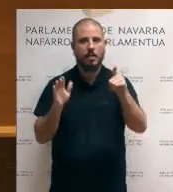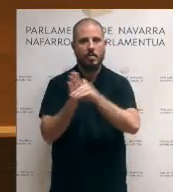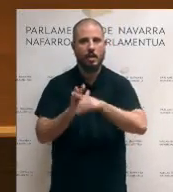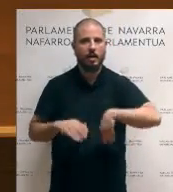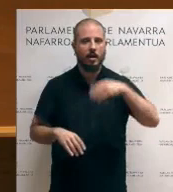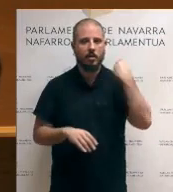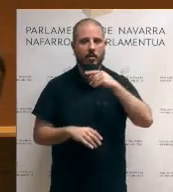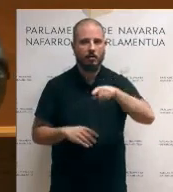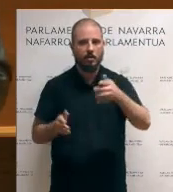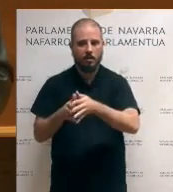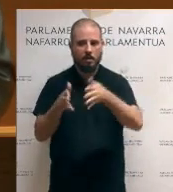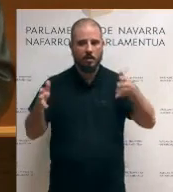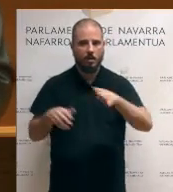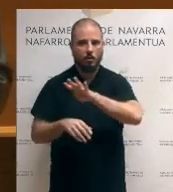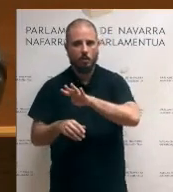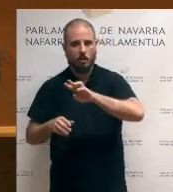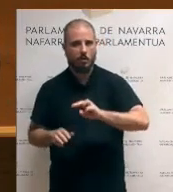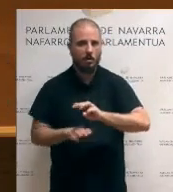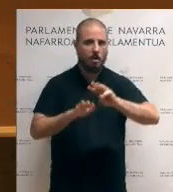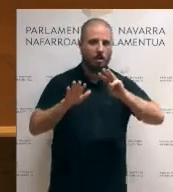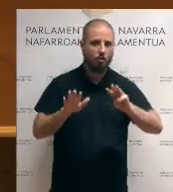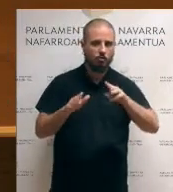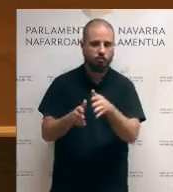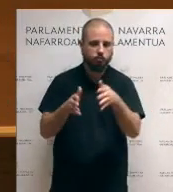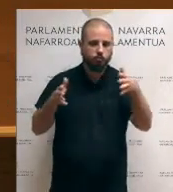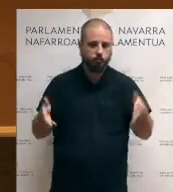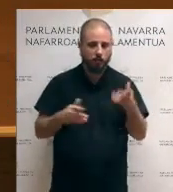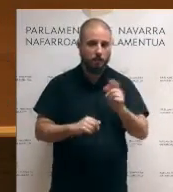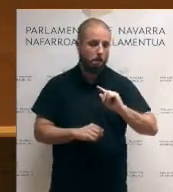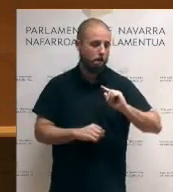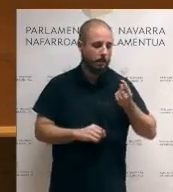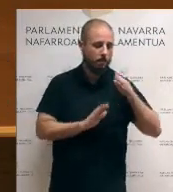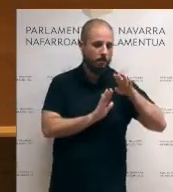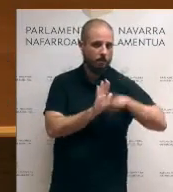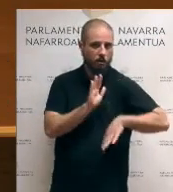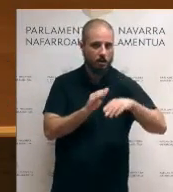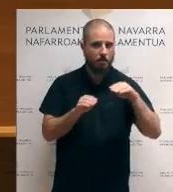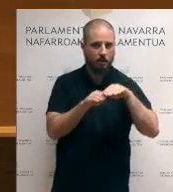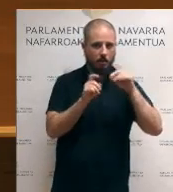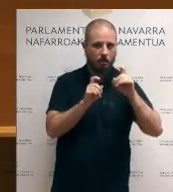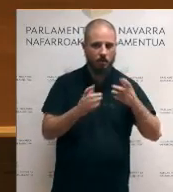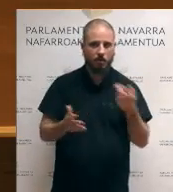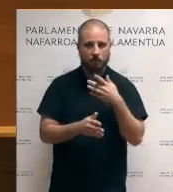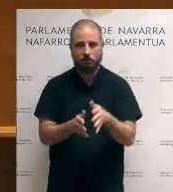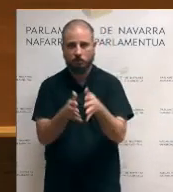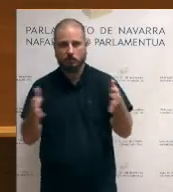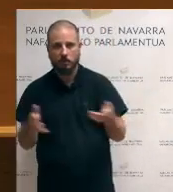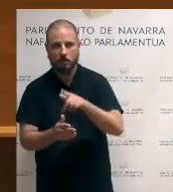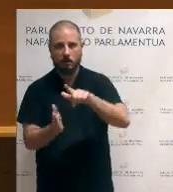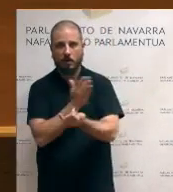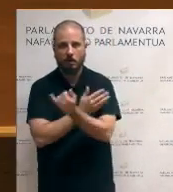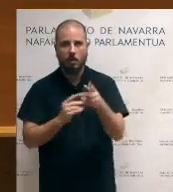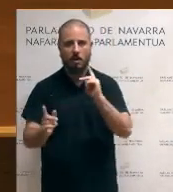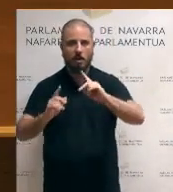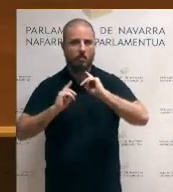a 8 las ideas organizadoras del Escolae original en ámbitos como el lenguaje y la prevención de todo tipo de violencias